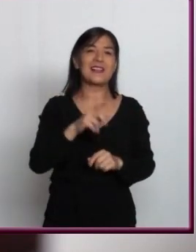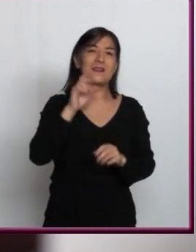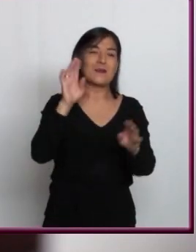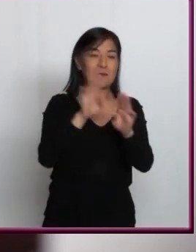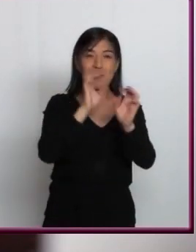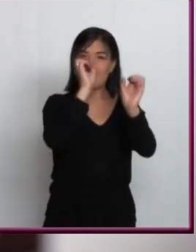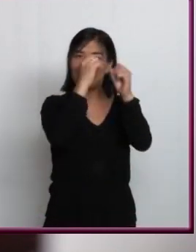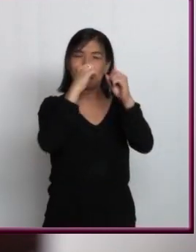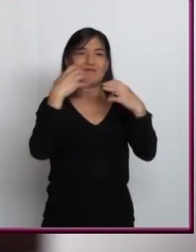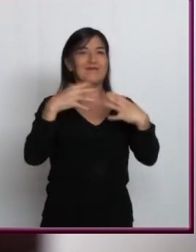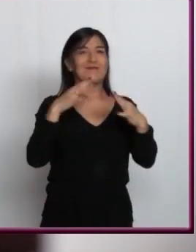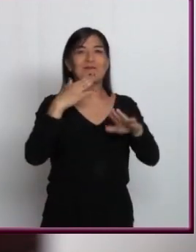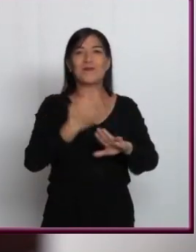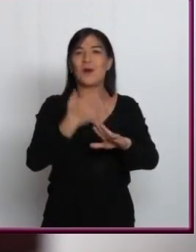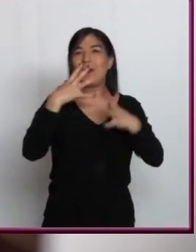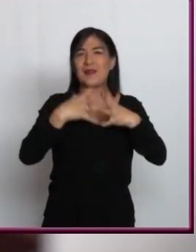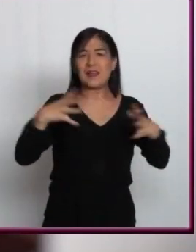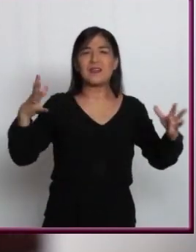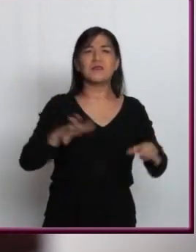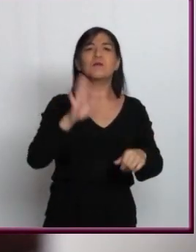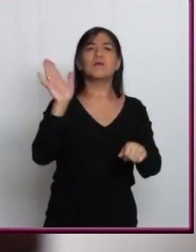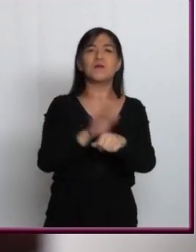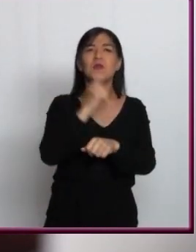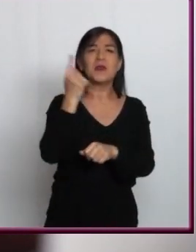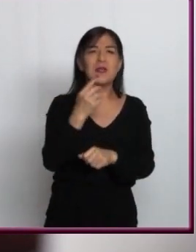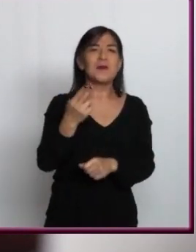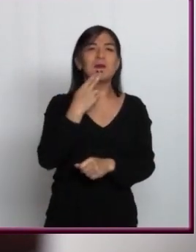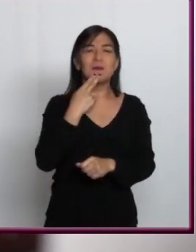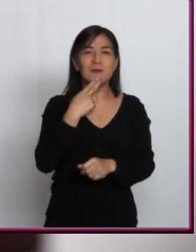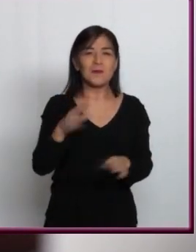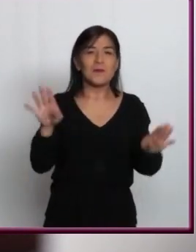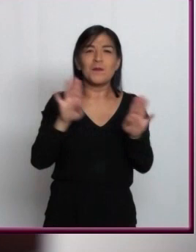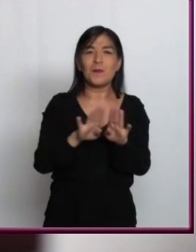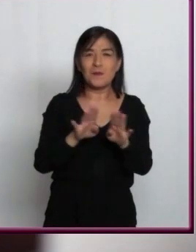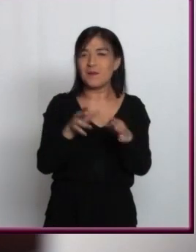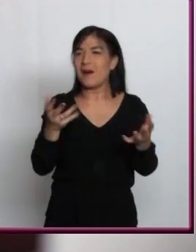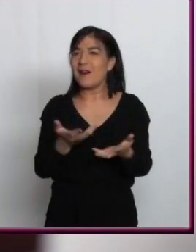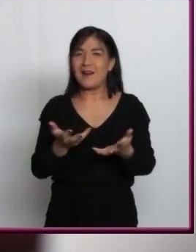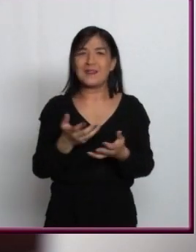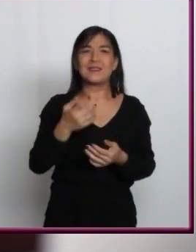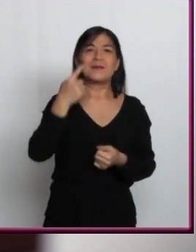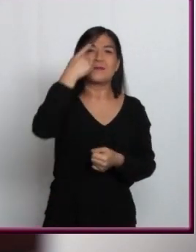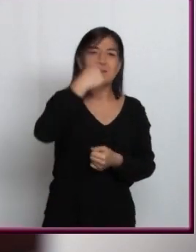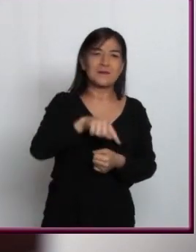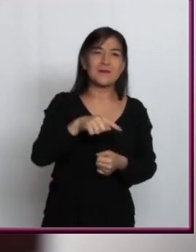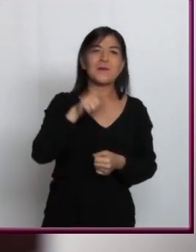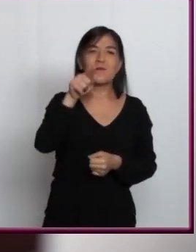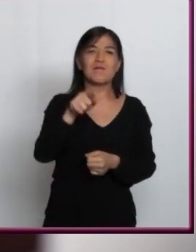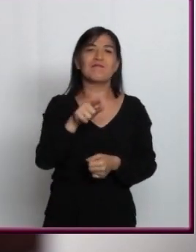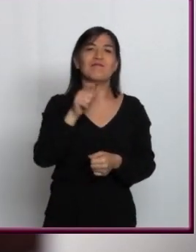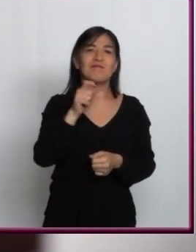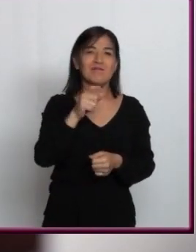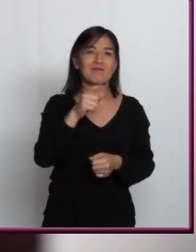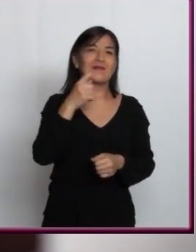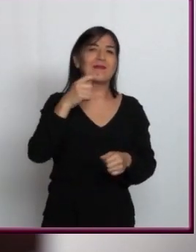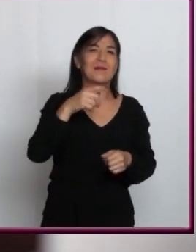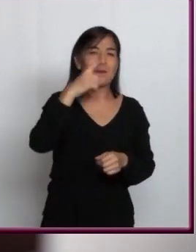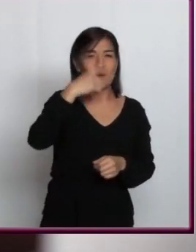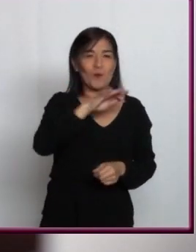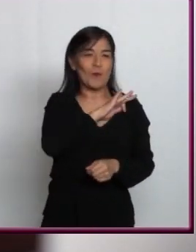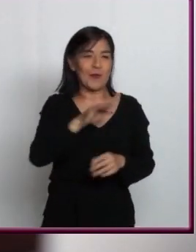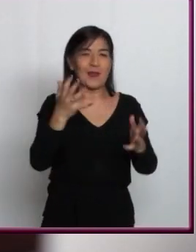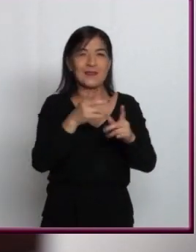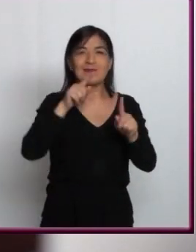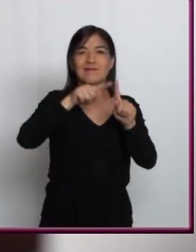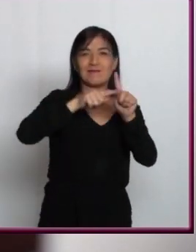telescopios muy grandes. ¿Por qué se utilizaron y cómo fue que los utilizaron para medir la temperatura de